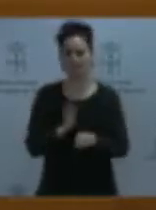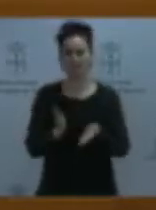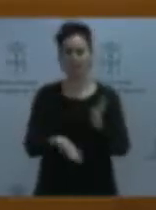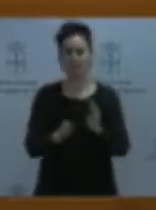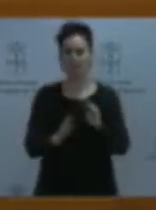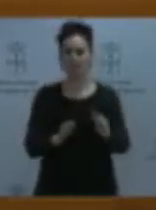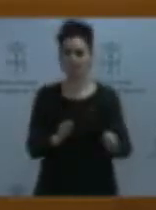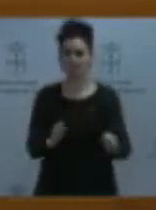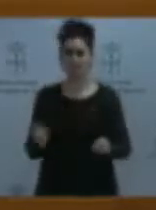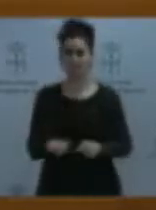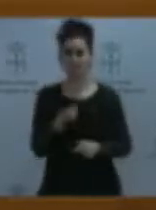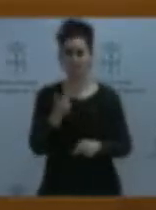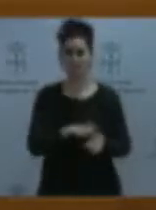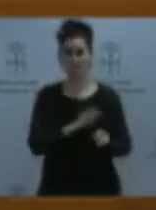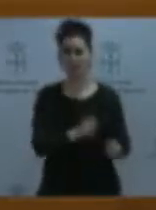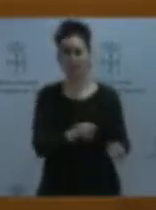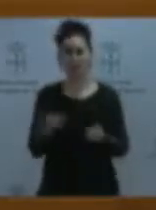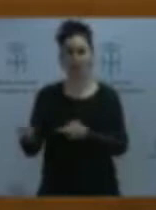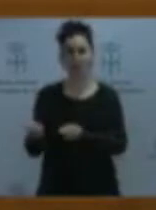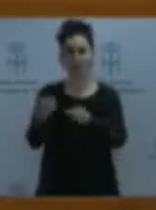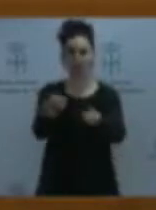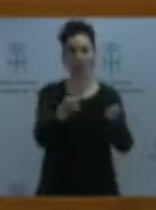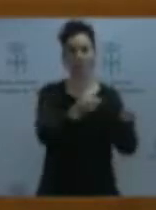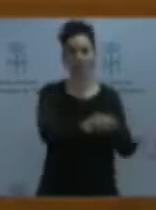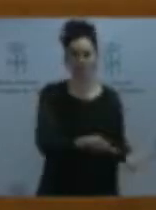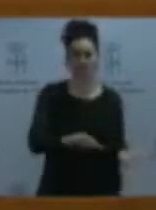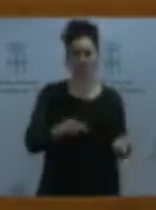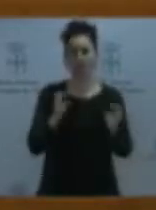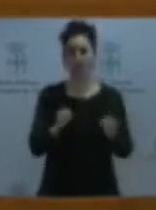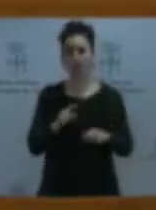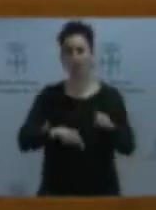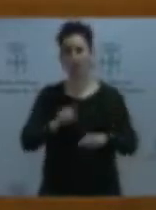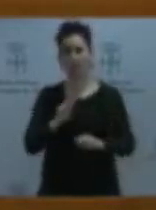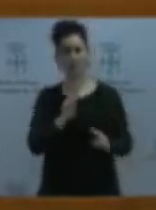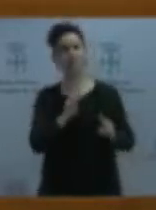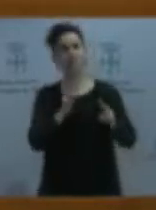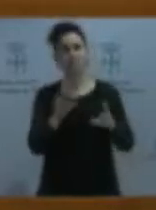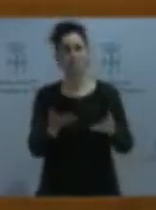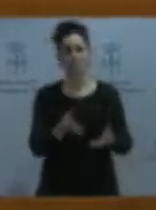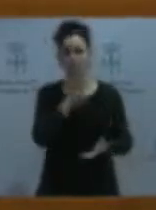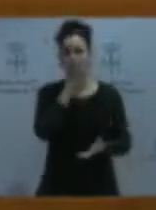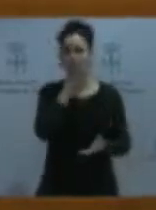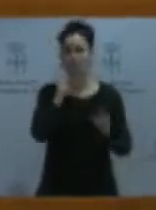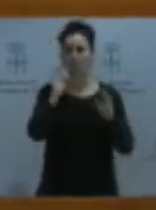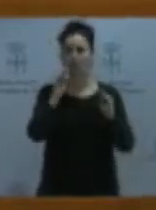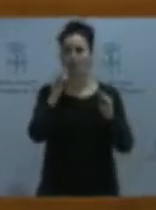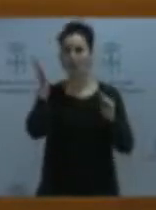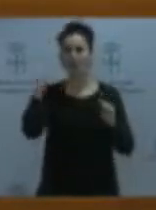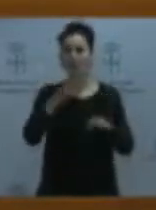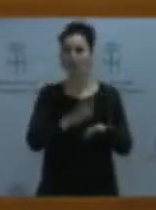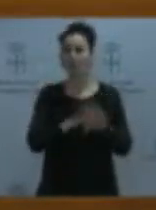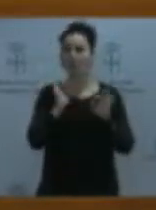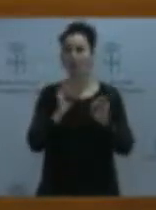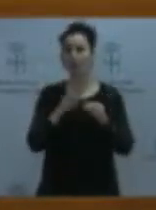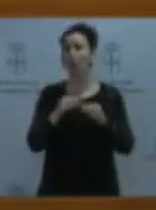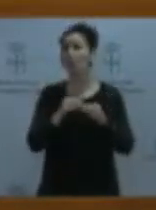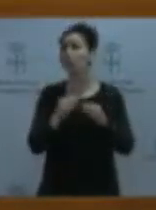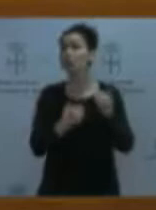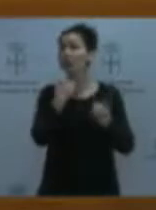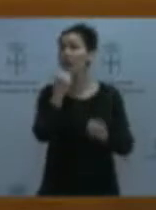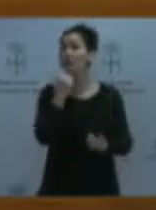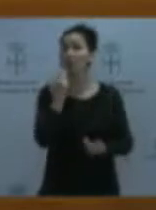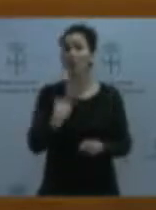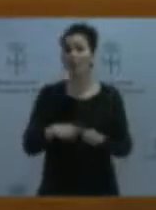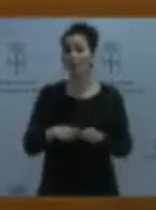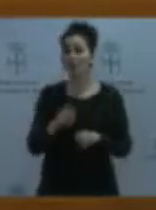concejos a otros, se encuentran con que no tienen formación, a lo mejor, para el uso de ciertos elementos necesarios para